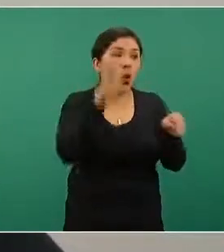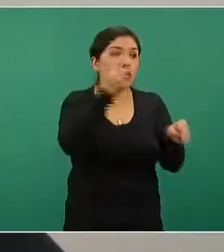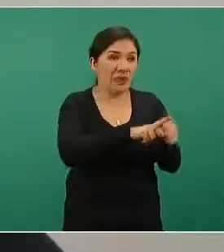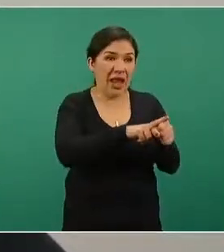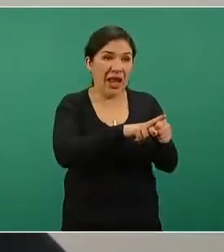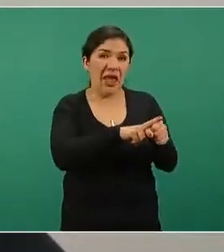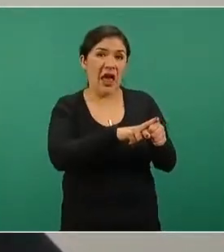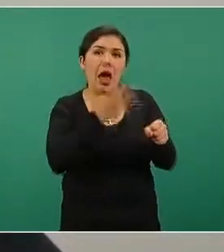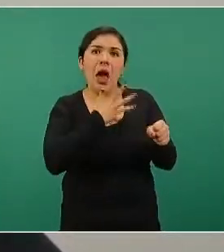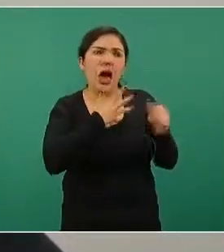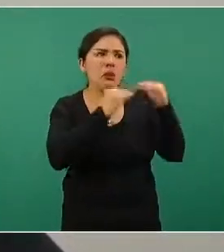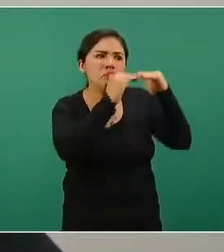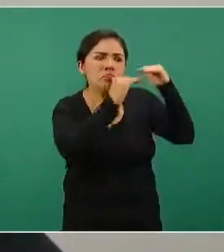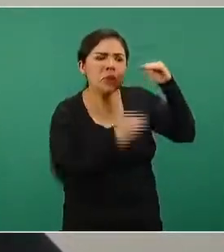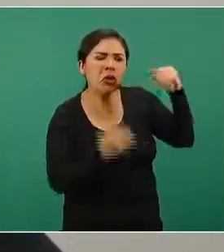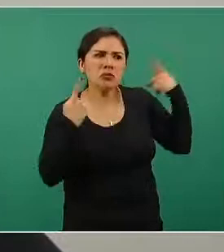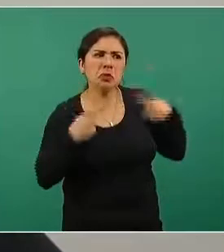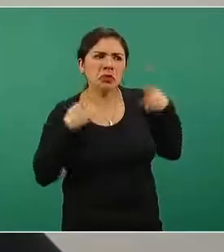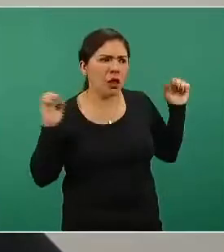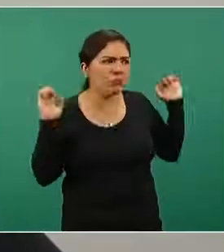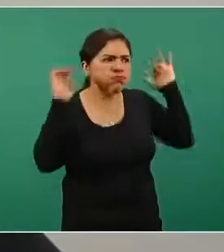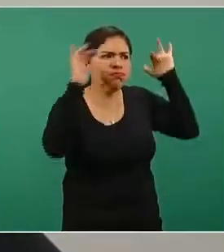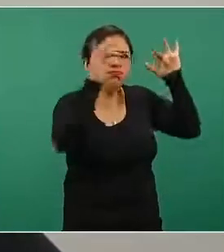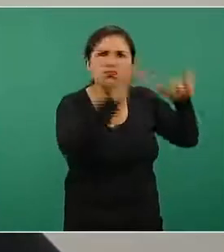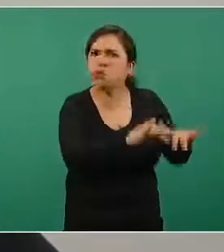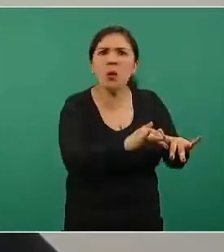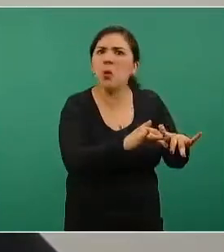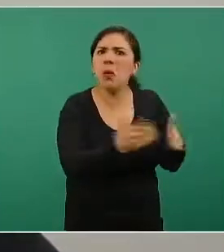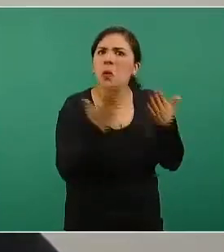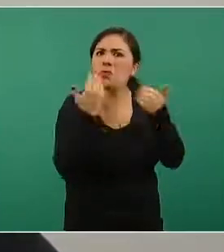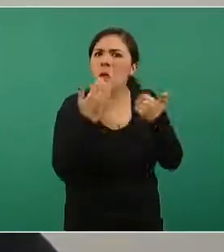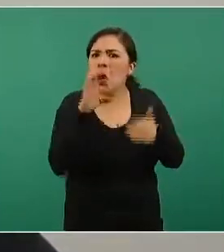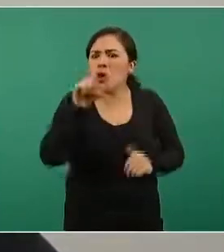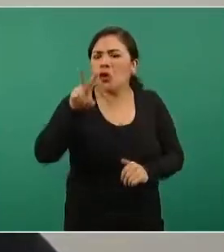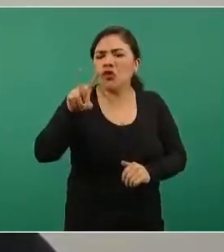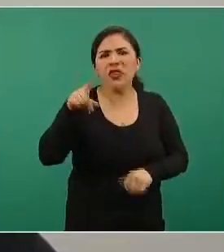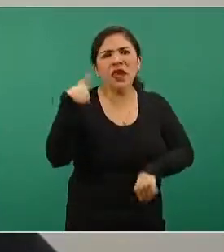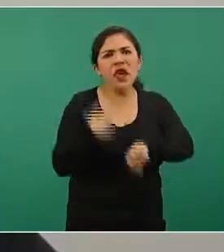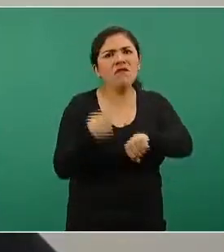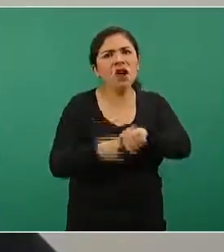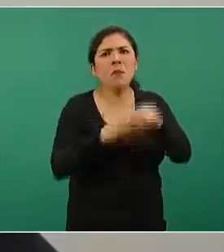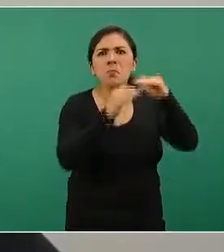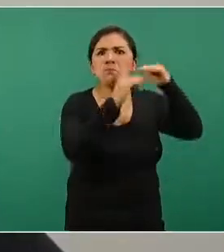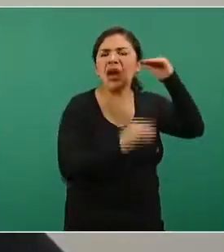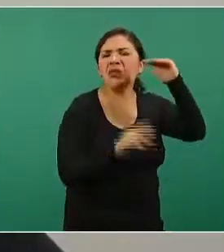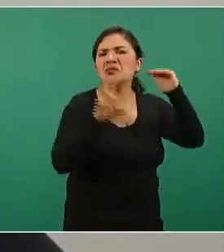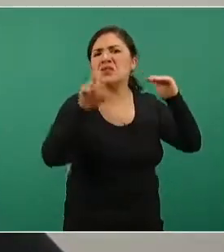tiene una baja cantidad de hospitalización de pacientes COVID, sobre todo cuando están por debajo del